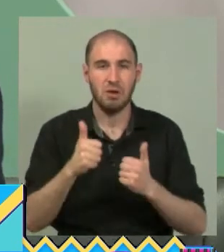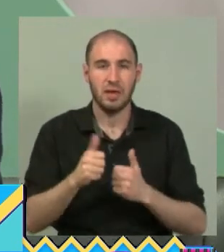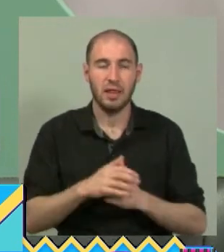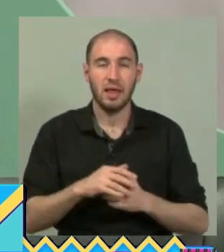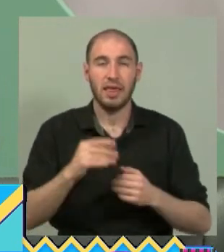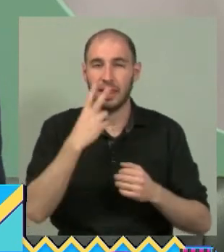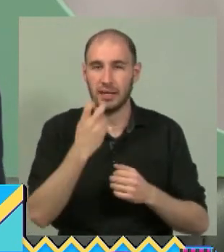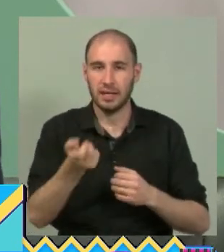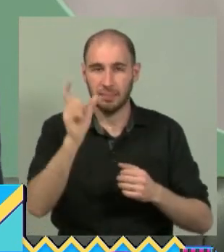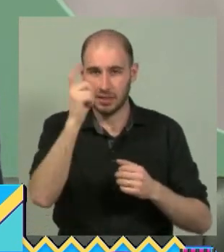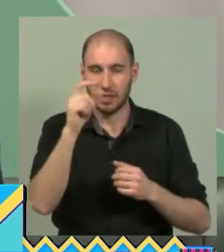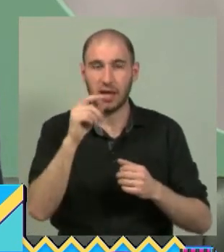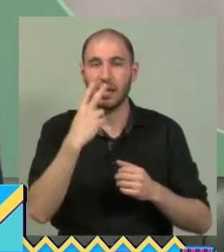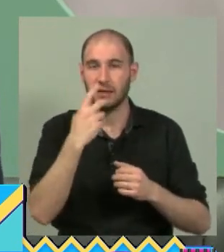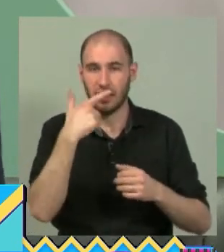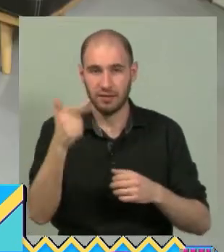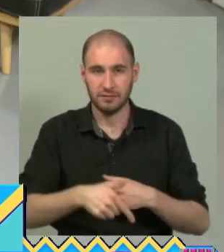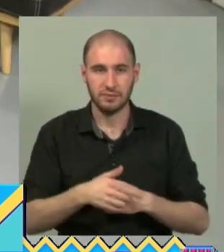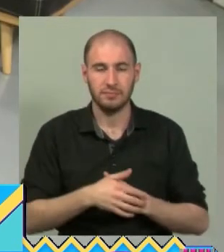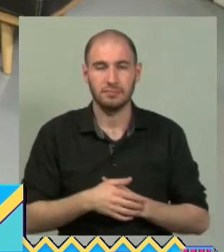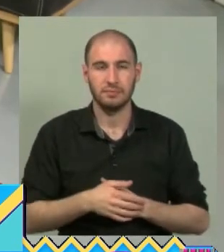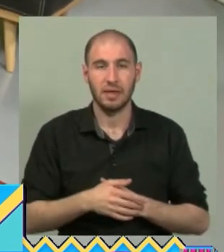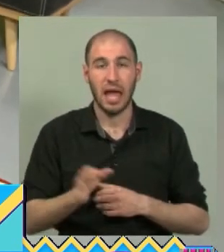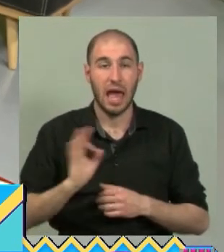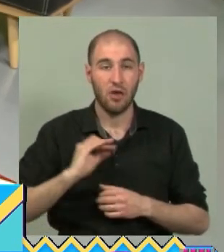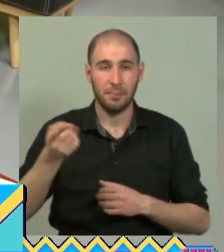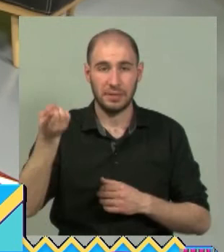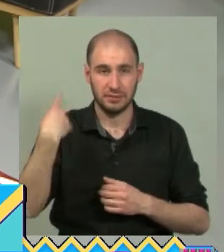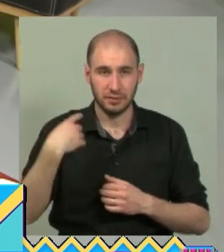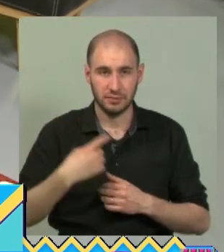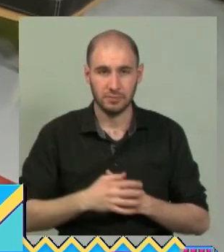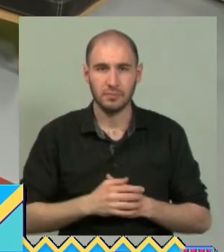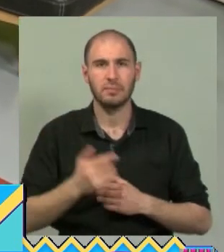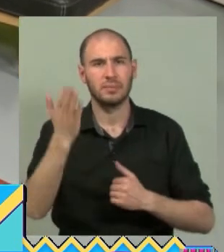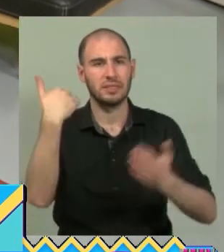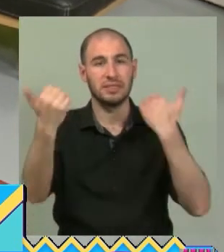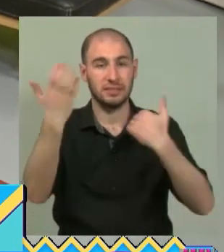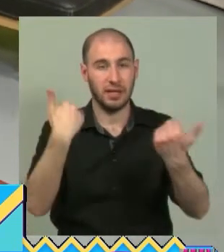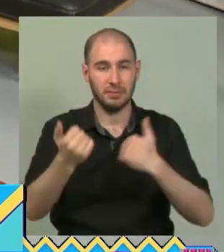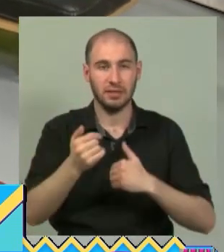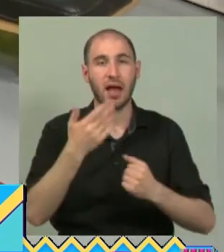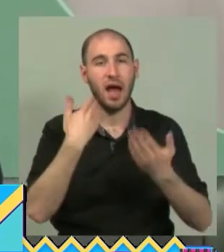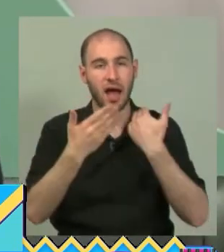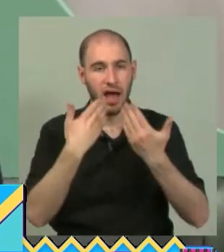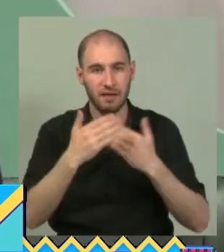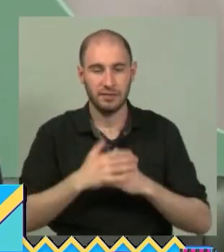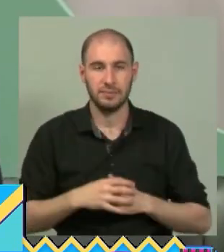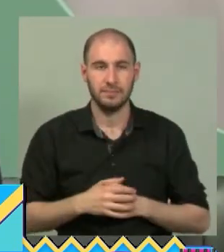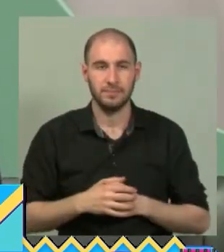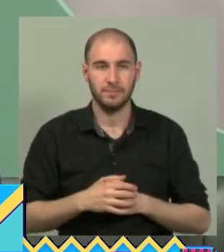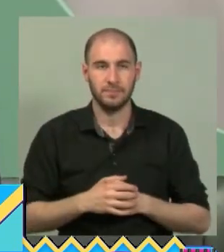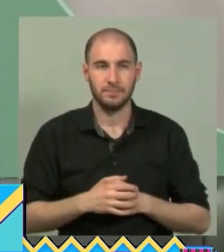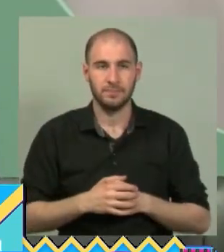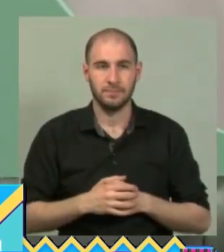de Energía, Minería y Hidrocarburos, que el año pasado nos convocó a todos a dialogar